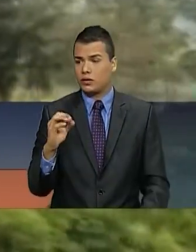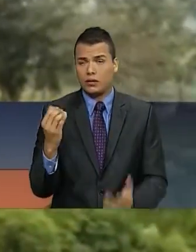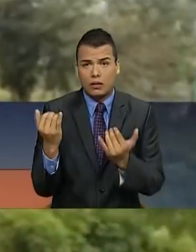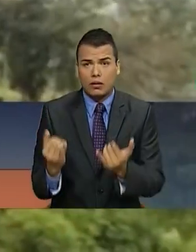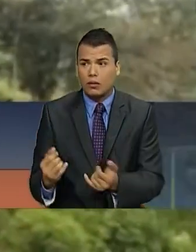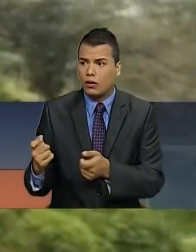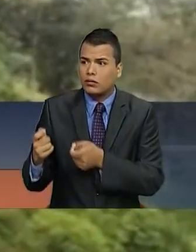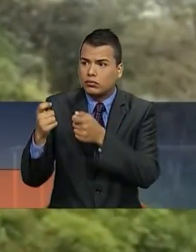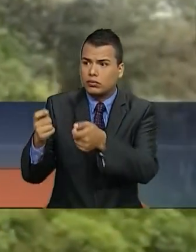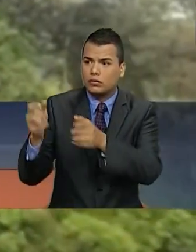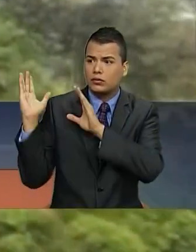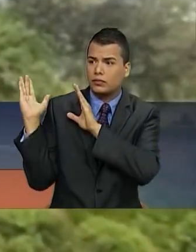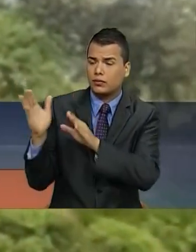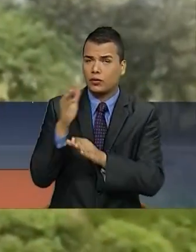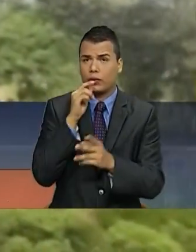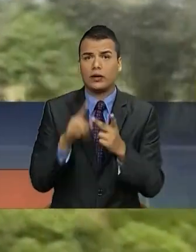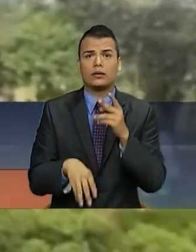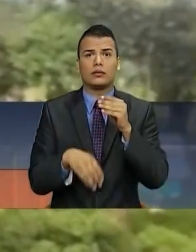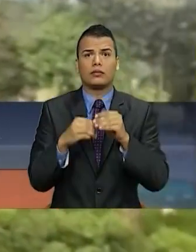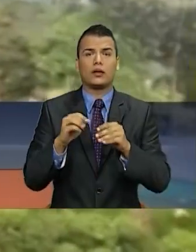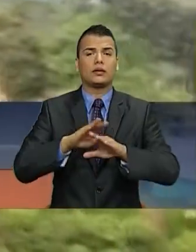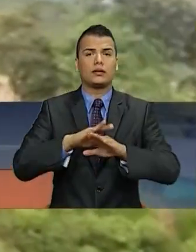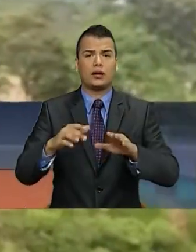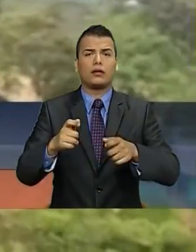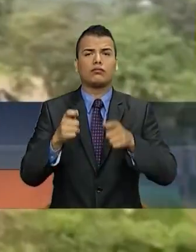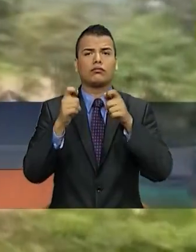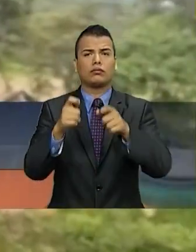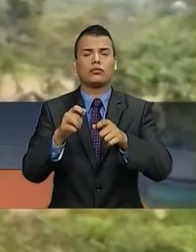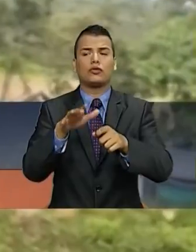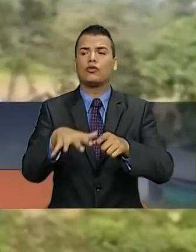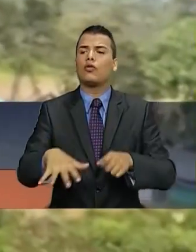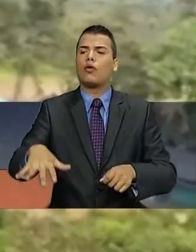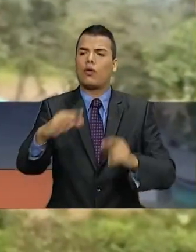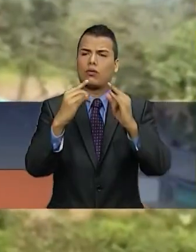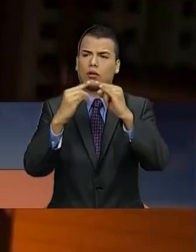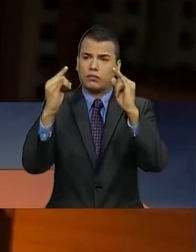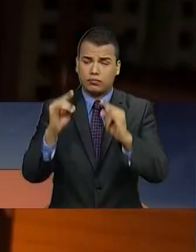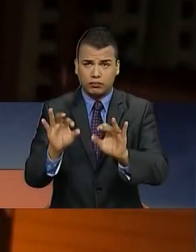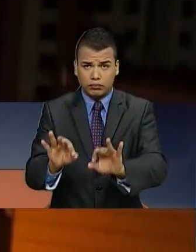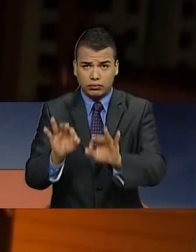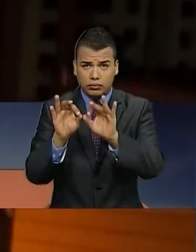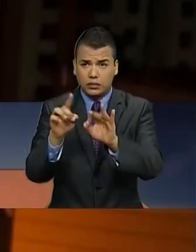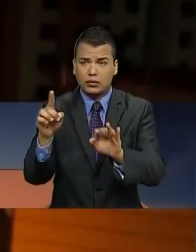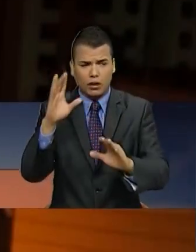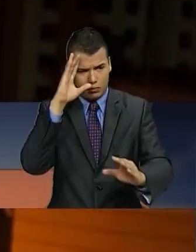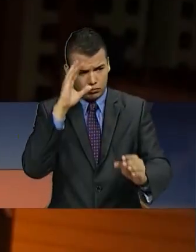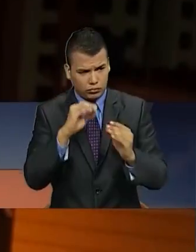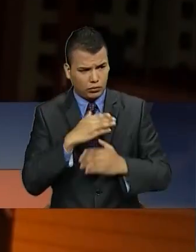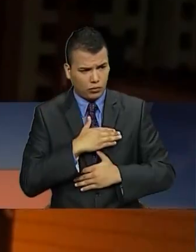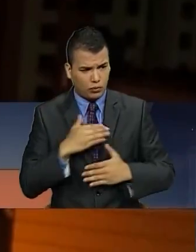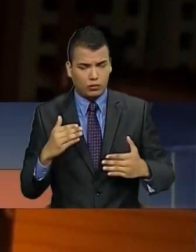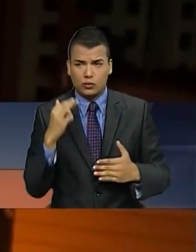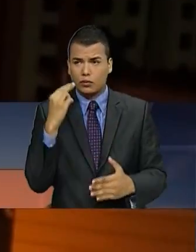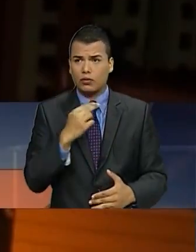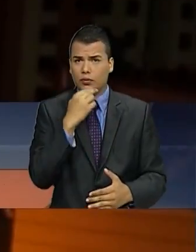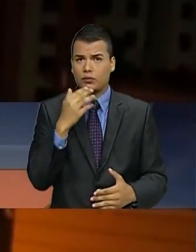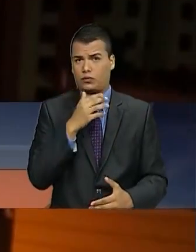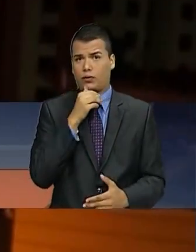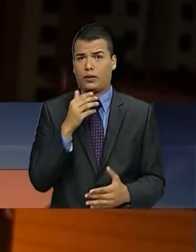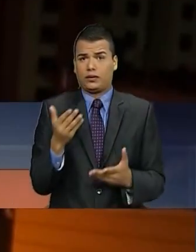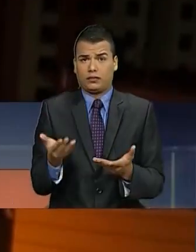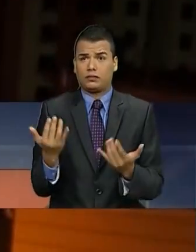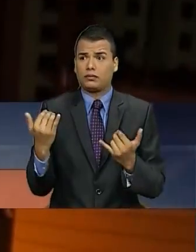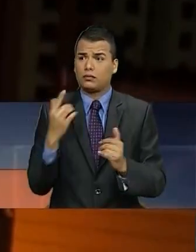los contenedores ni mucho menos se les ha hecho entrega de las zonas veredales a las que se comprometió el gobierno nacional. Así